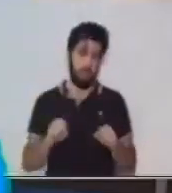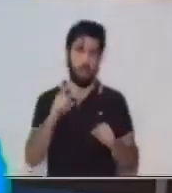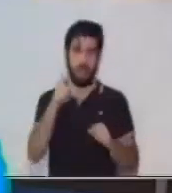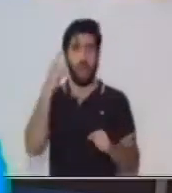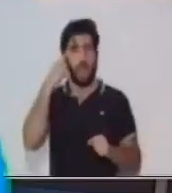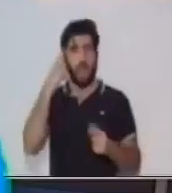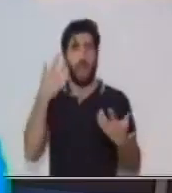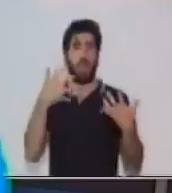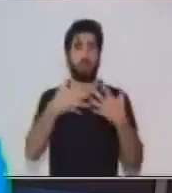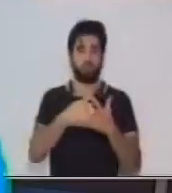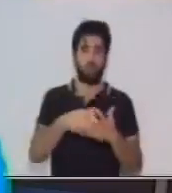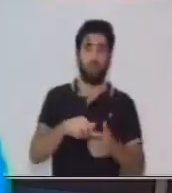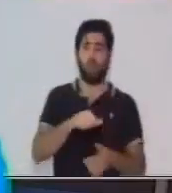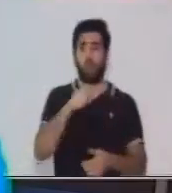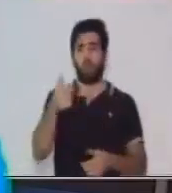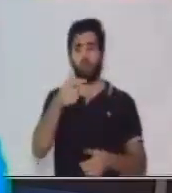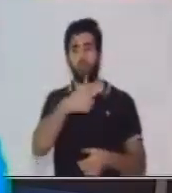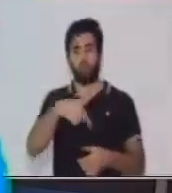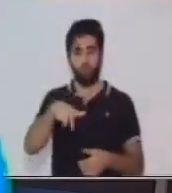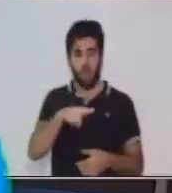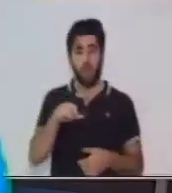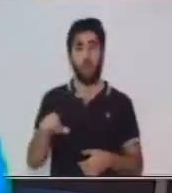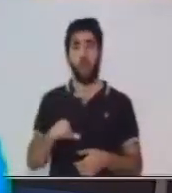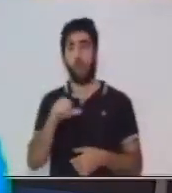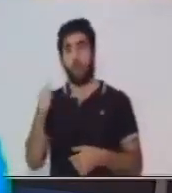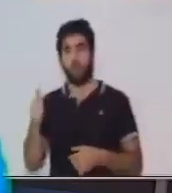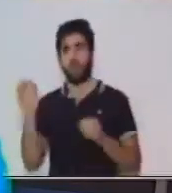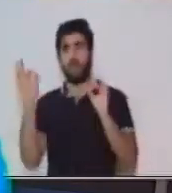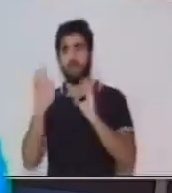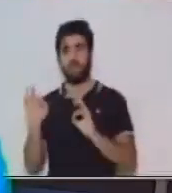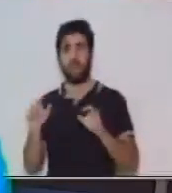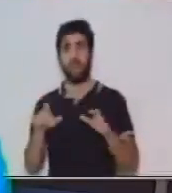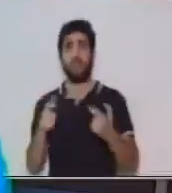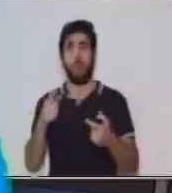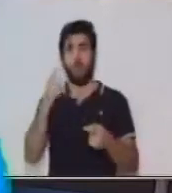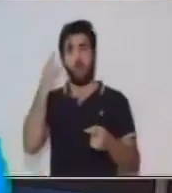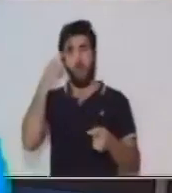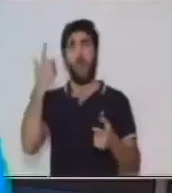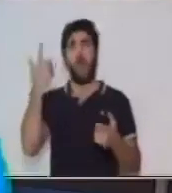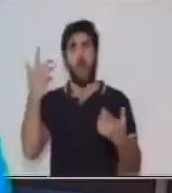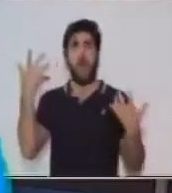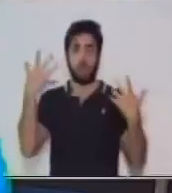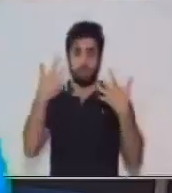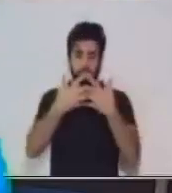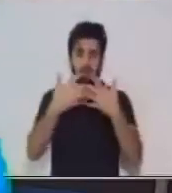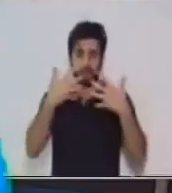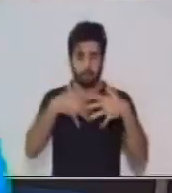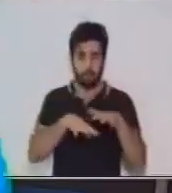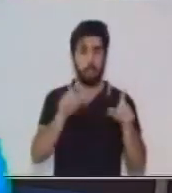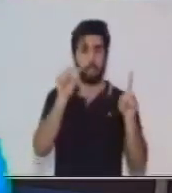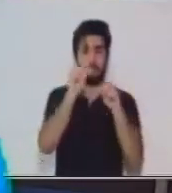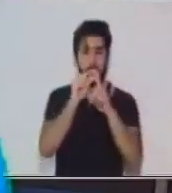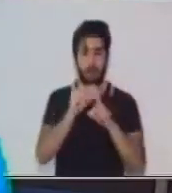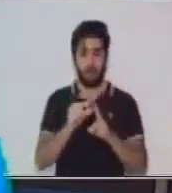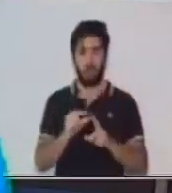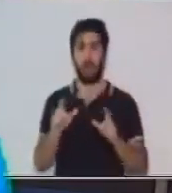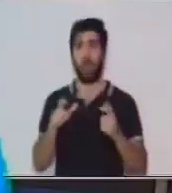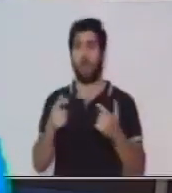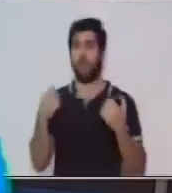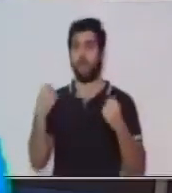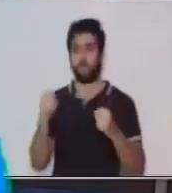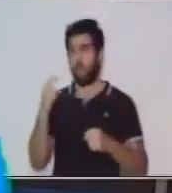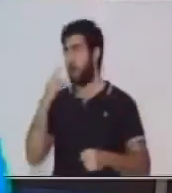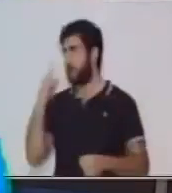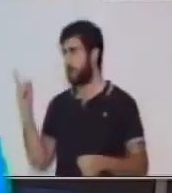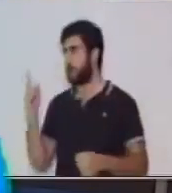otro lugar, otra mágica aventura, que lo único que tienes que hacer es introducirte en cada una de esas palabras para poder decir, sí, aquí